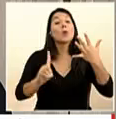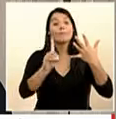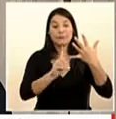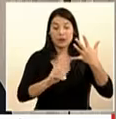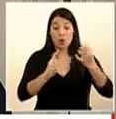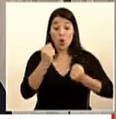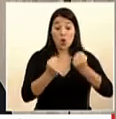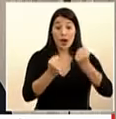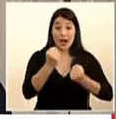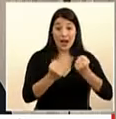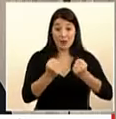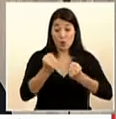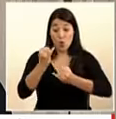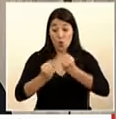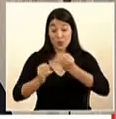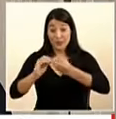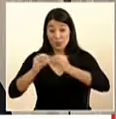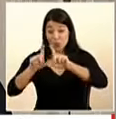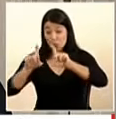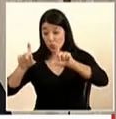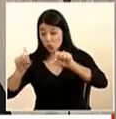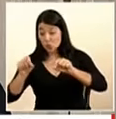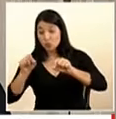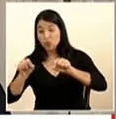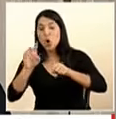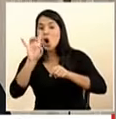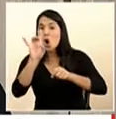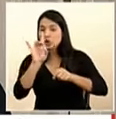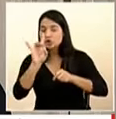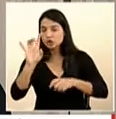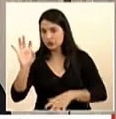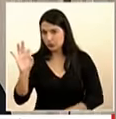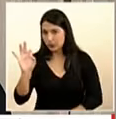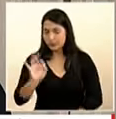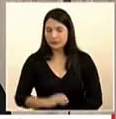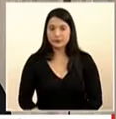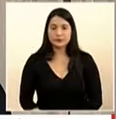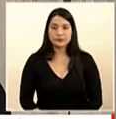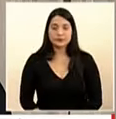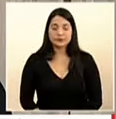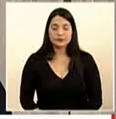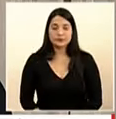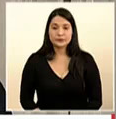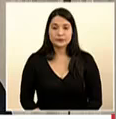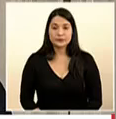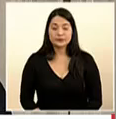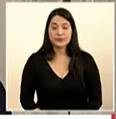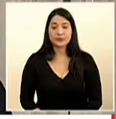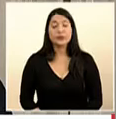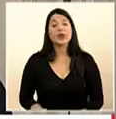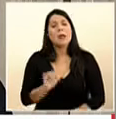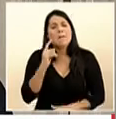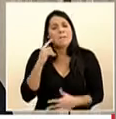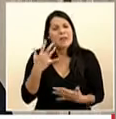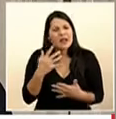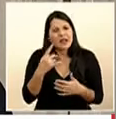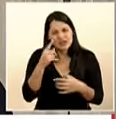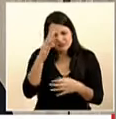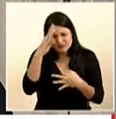vehículos cuya placa finalice en 8 y 9 todo esto se busca para